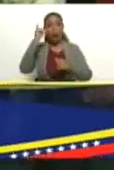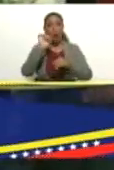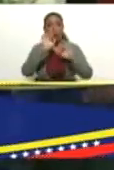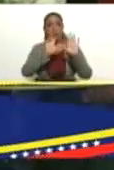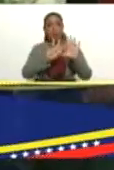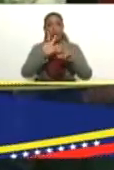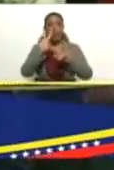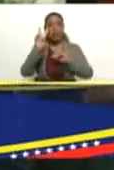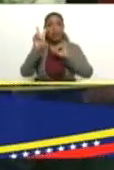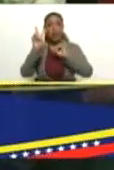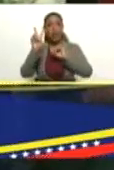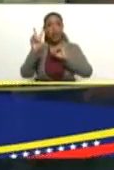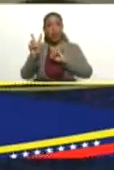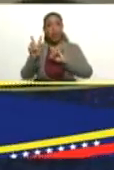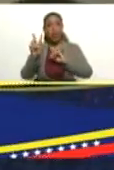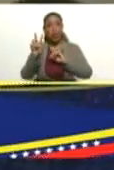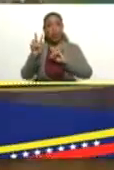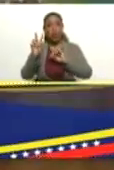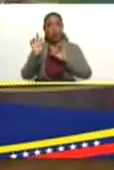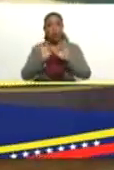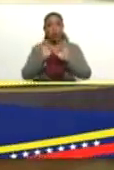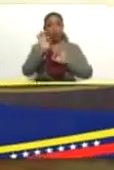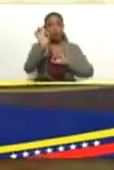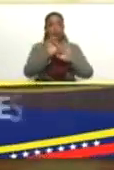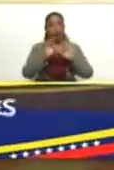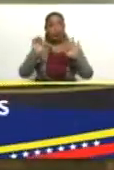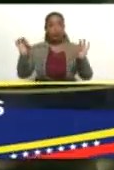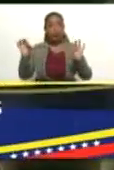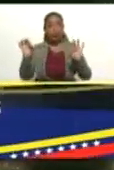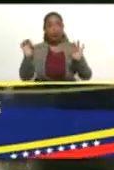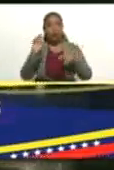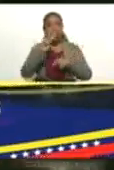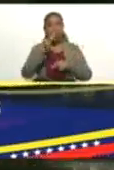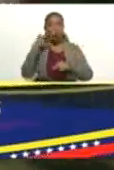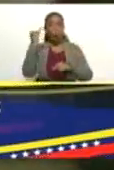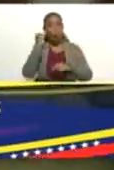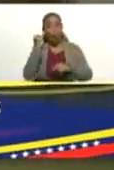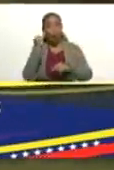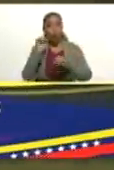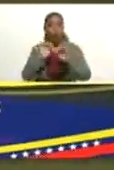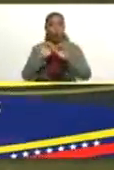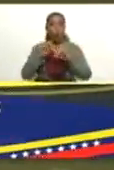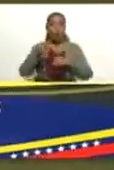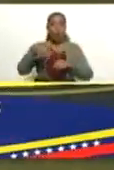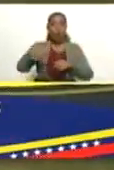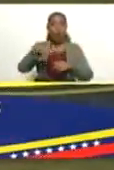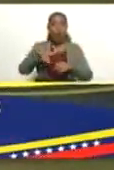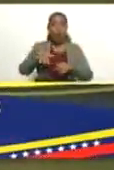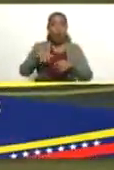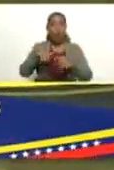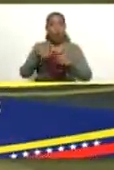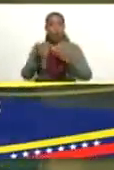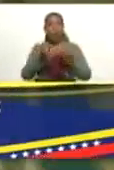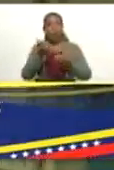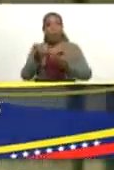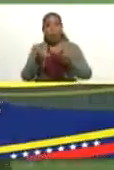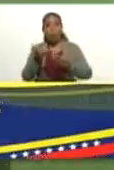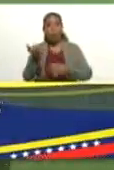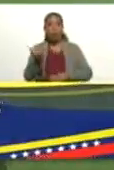metros cuadrados, 3 cuartos, 2 baños, sala, cocina y comedor, con todos los servicios conformados en nuestro